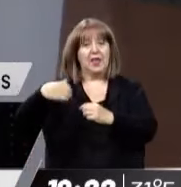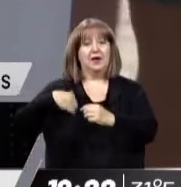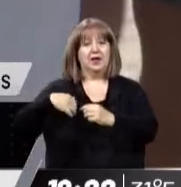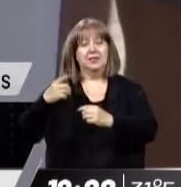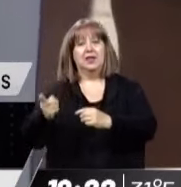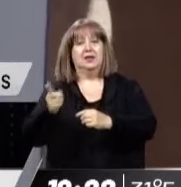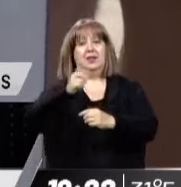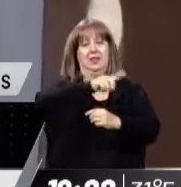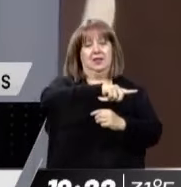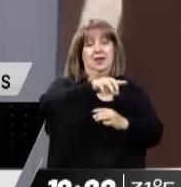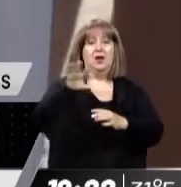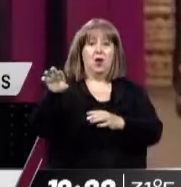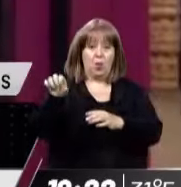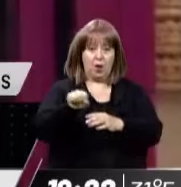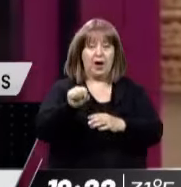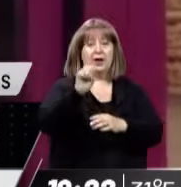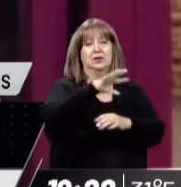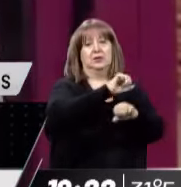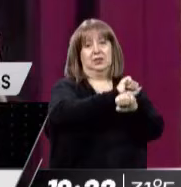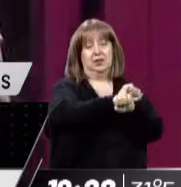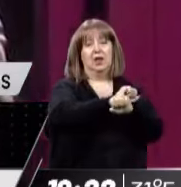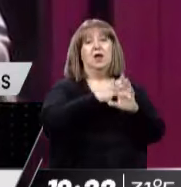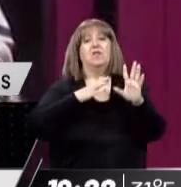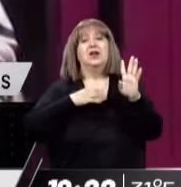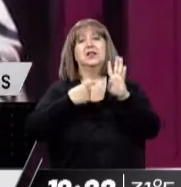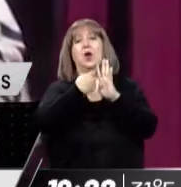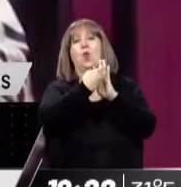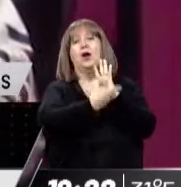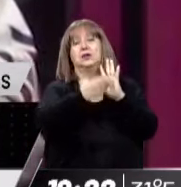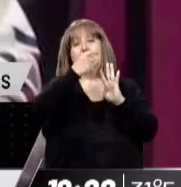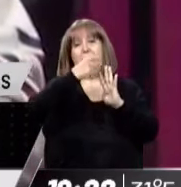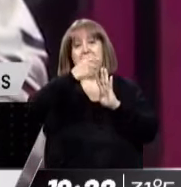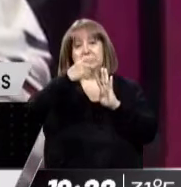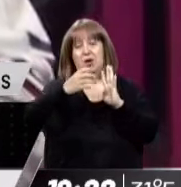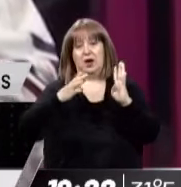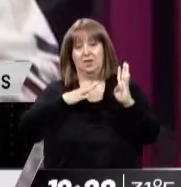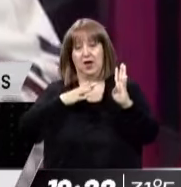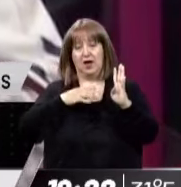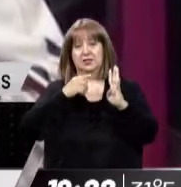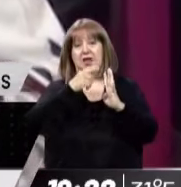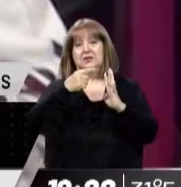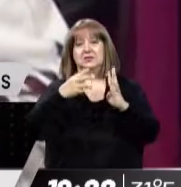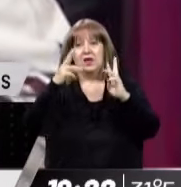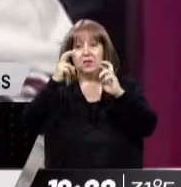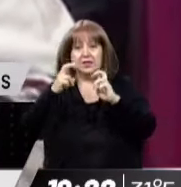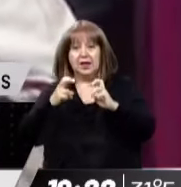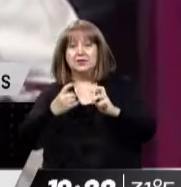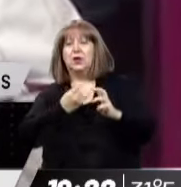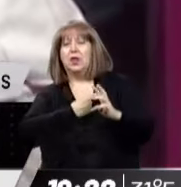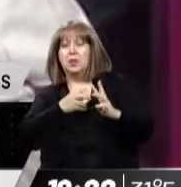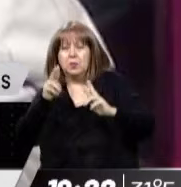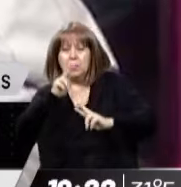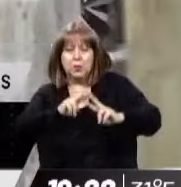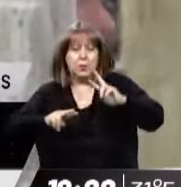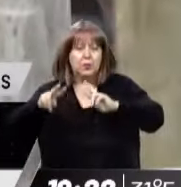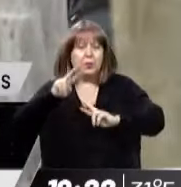está trabajando la dirección de investigaciones para proceder a la captura. Tengo entendido que ya están bastante avanzadas las investigaciones